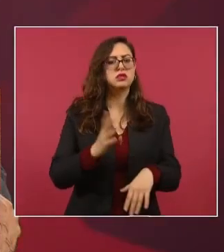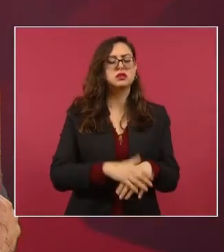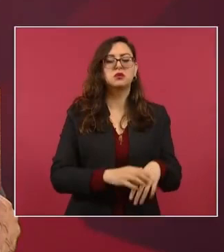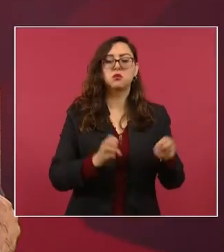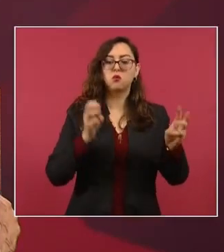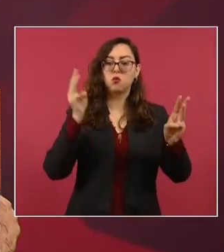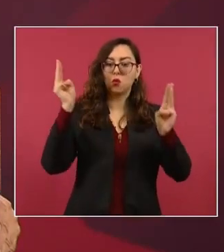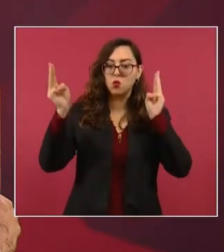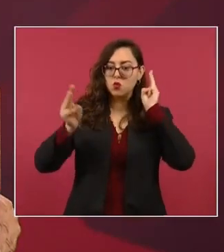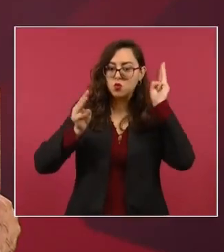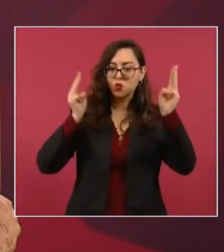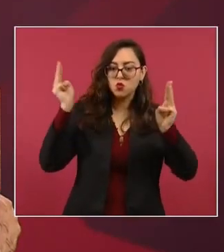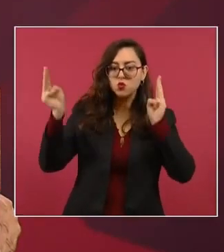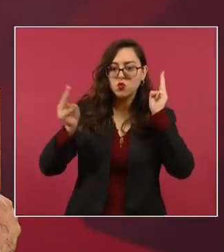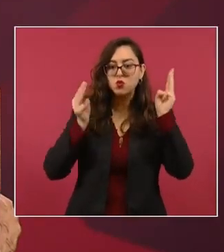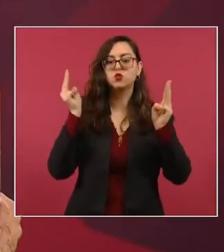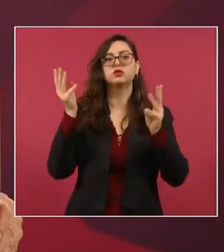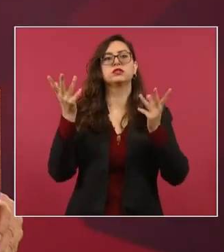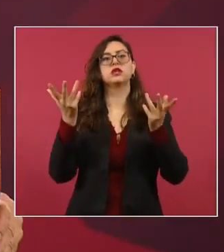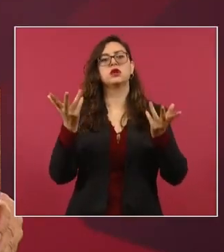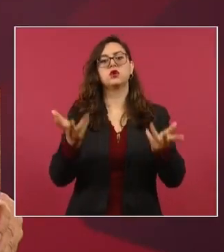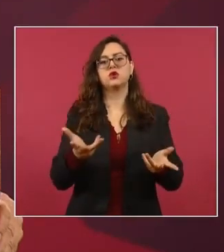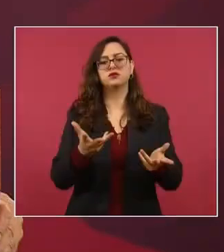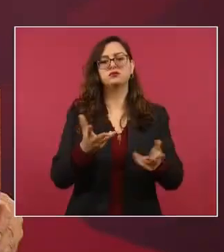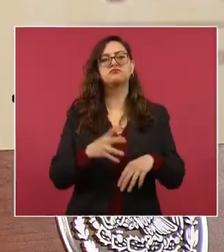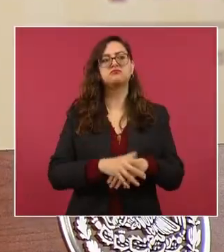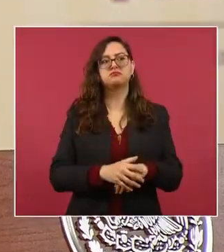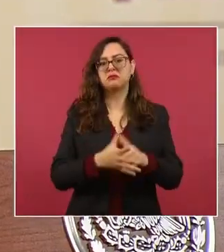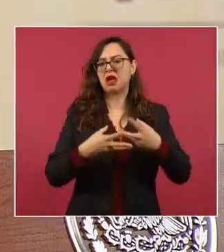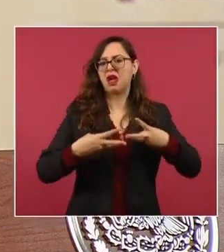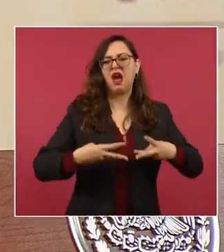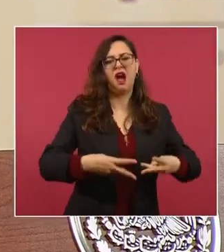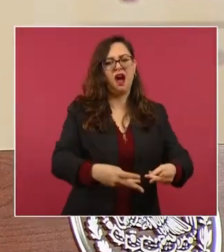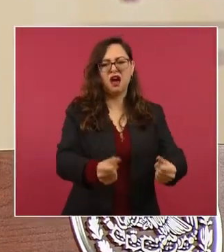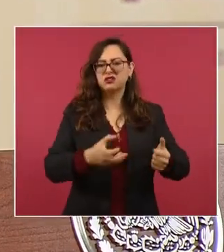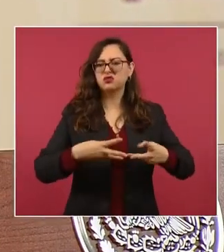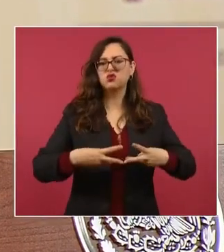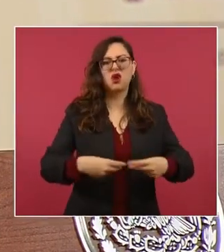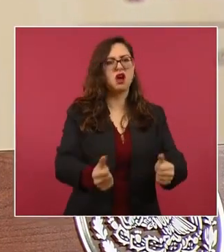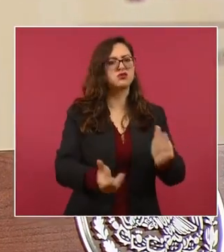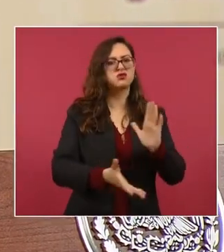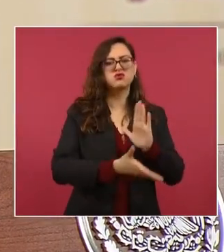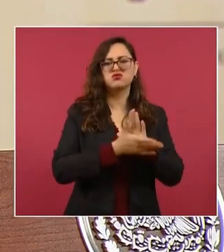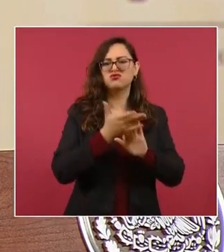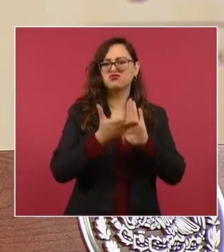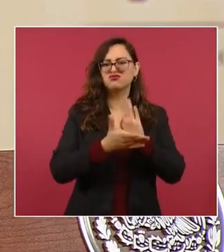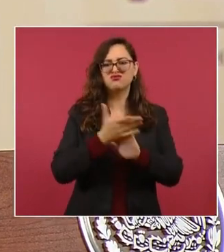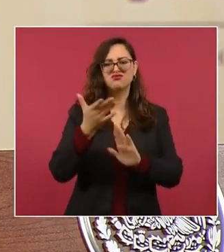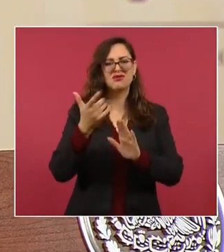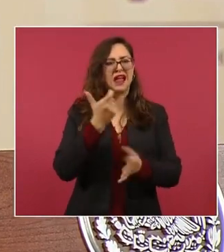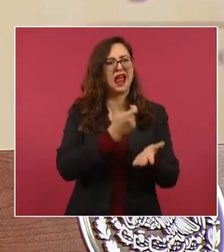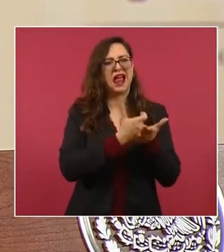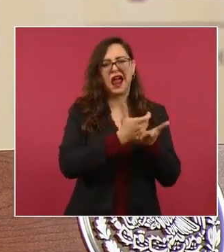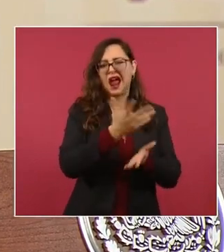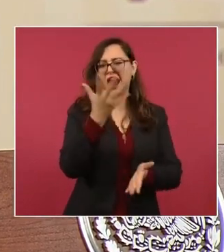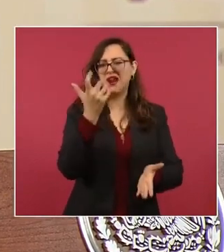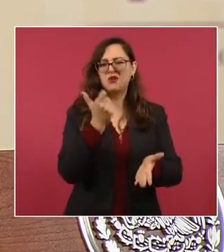museos que hicieron, ¿no?, en una época de bastante derroche, que cobraron muy caros,